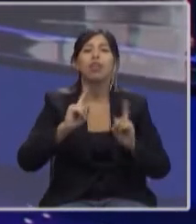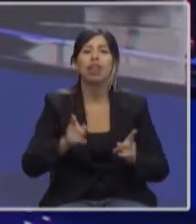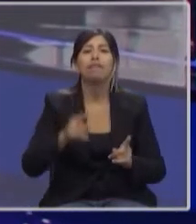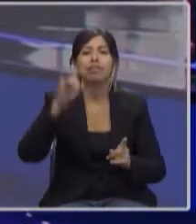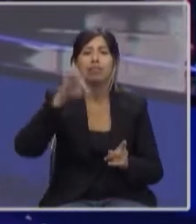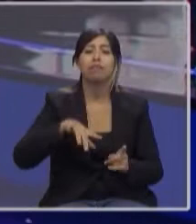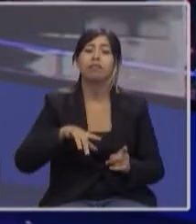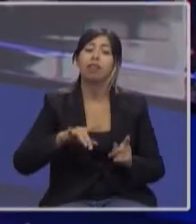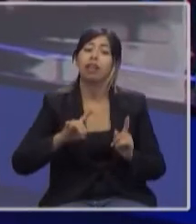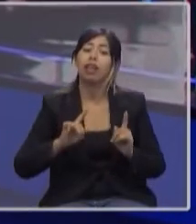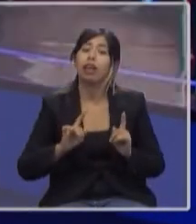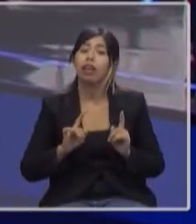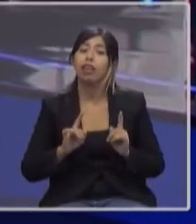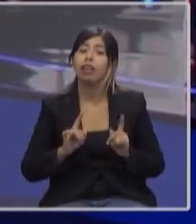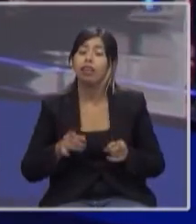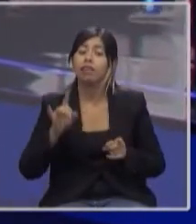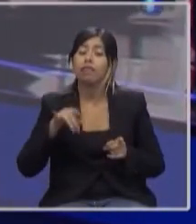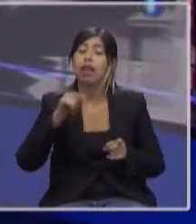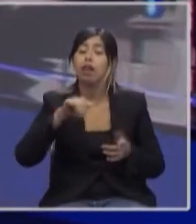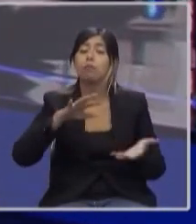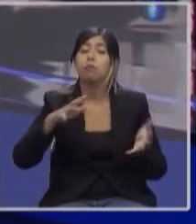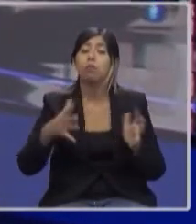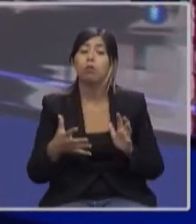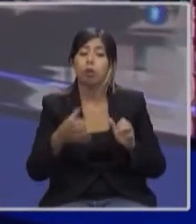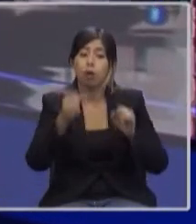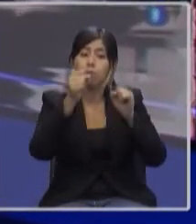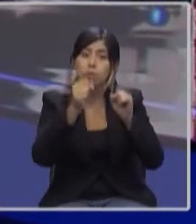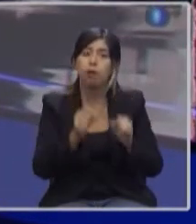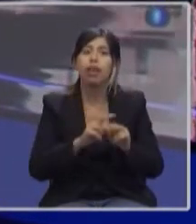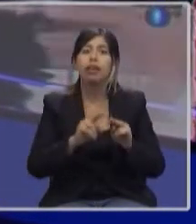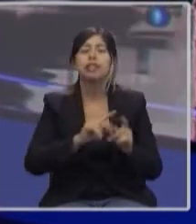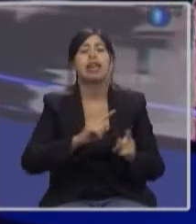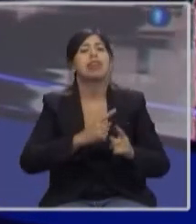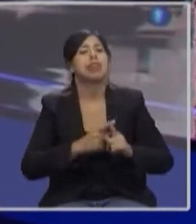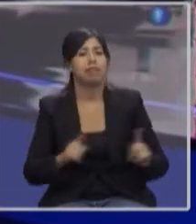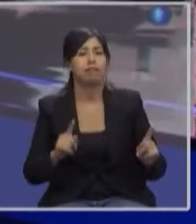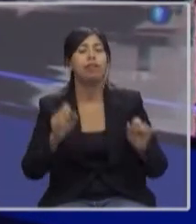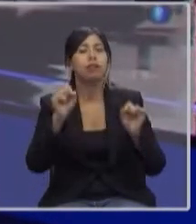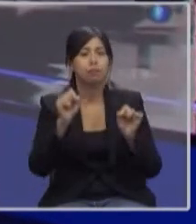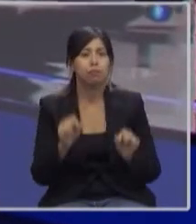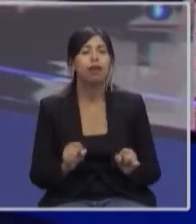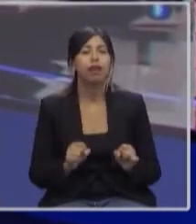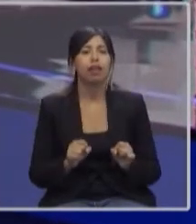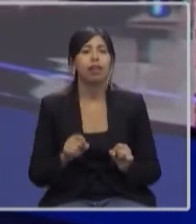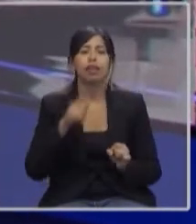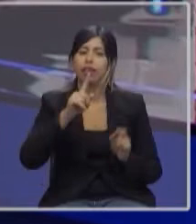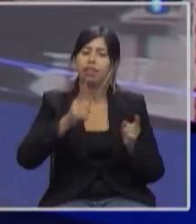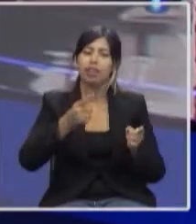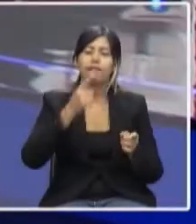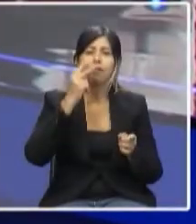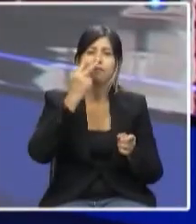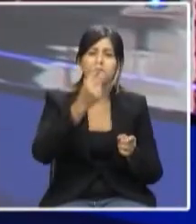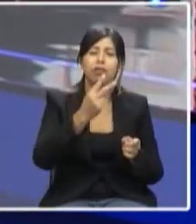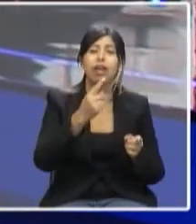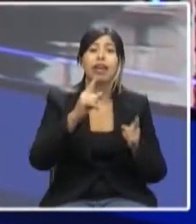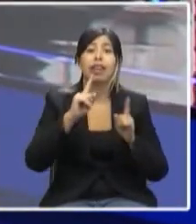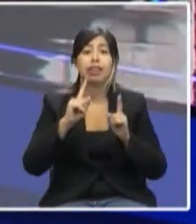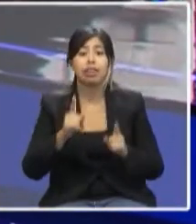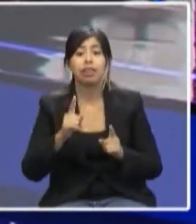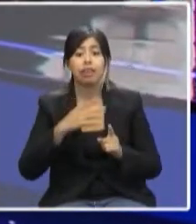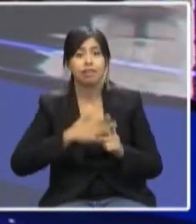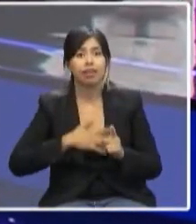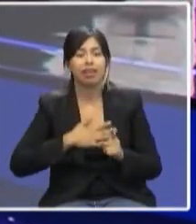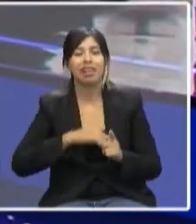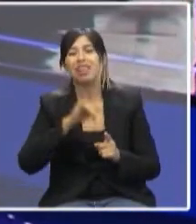que saber que un mundo diferente es posible. Tienen que verlo, tienen que quererlo y luego van a buscar